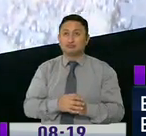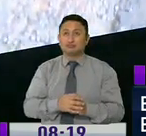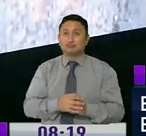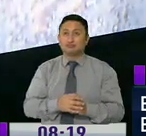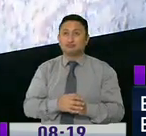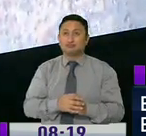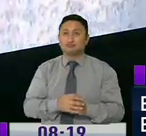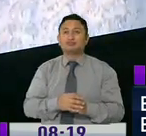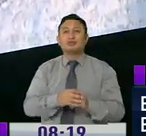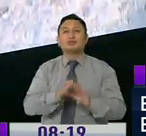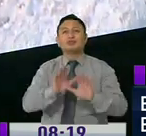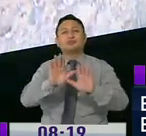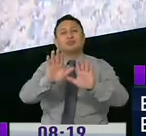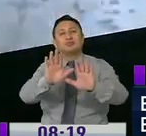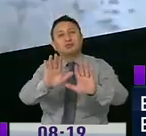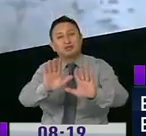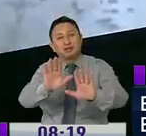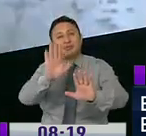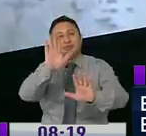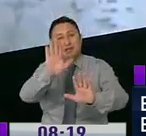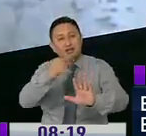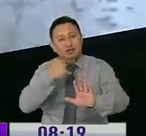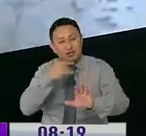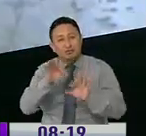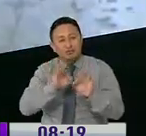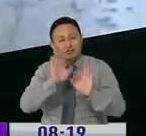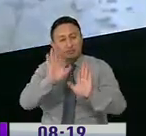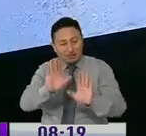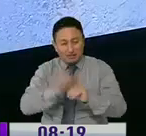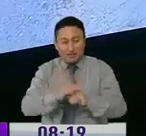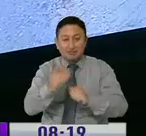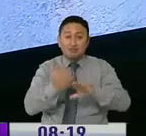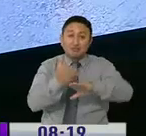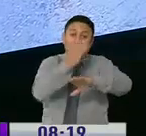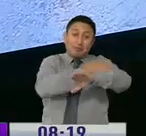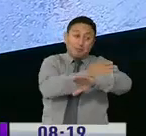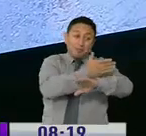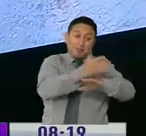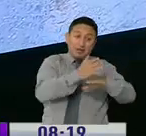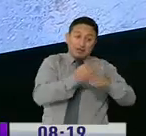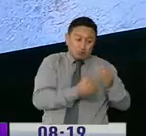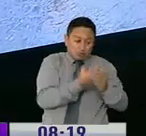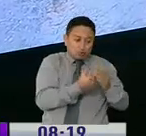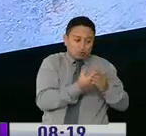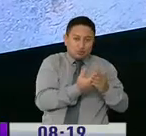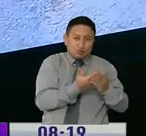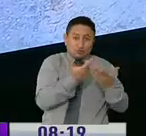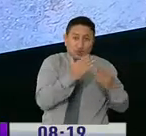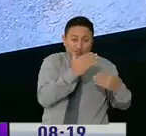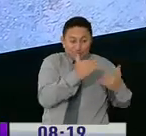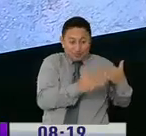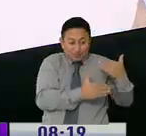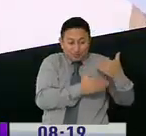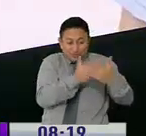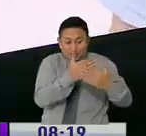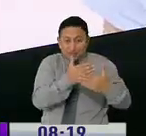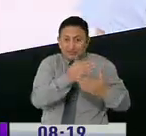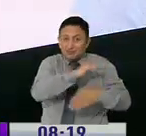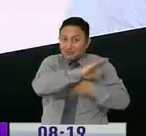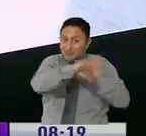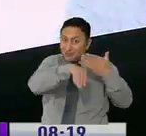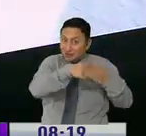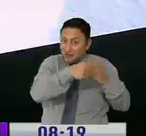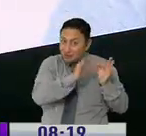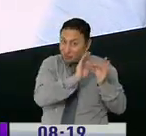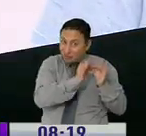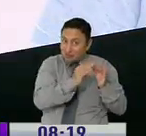Sí, pero aguántese un ratito, hay que hacerlo integral. O sea, ya repararon, pero necesitamos hacer todo el arreglo. O sea, repararon la